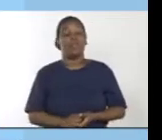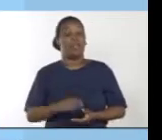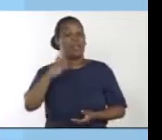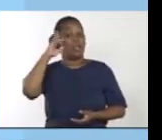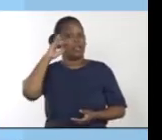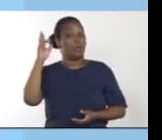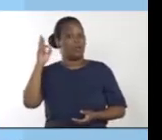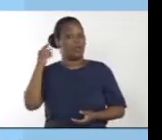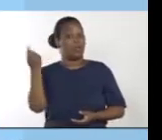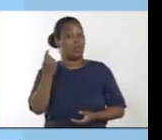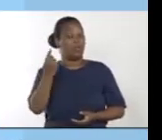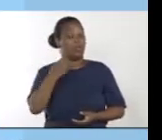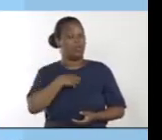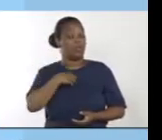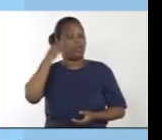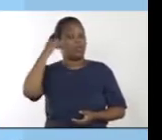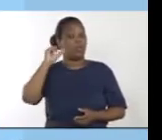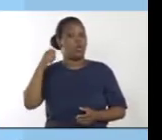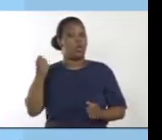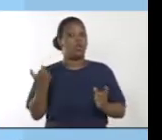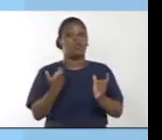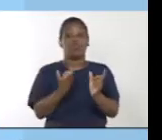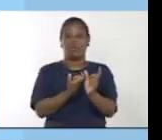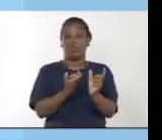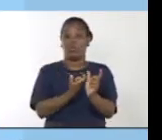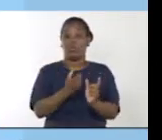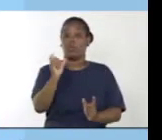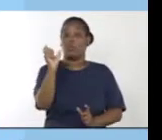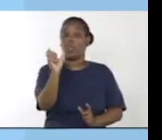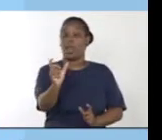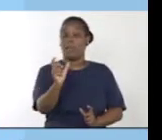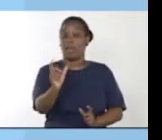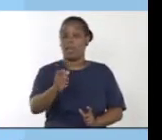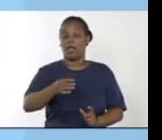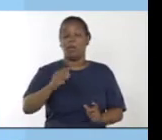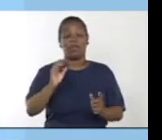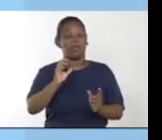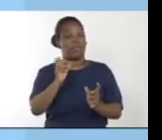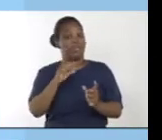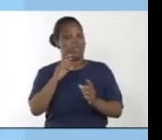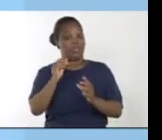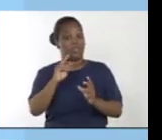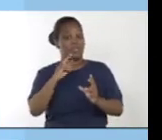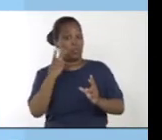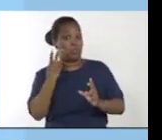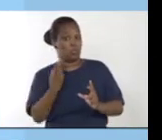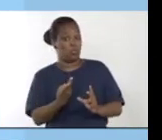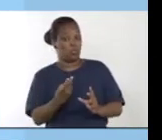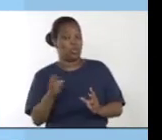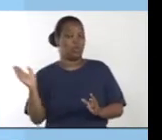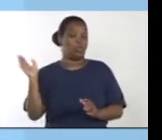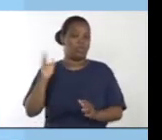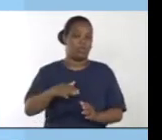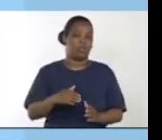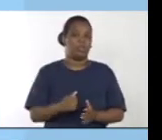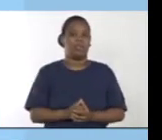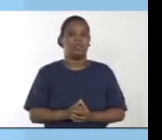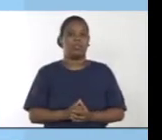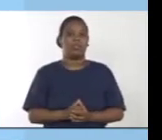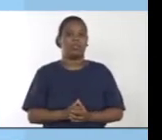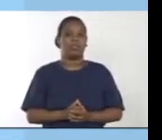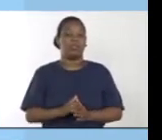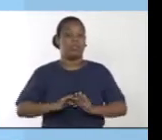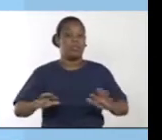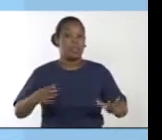saber cuál es su antónimo, es decir, la palabra que expresa lo opuesto o lo contrario de traer. ¿Ya